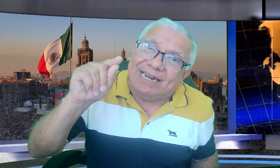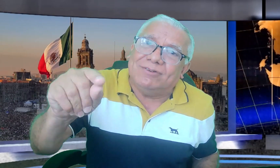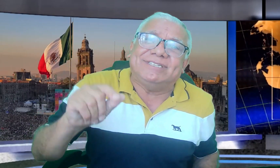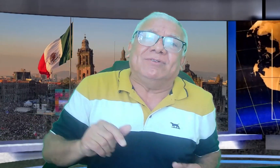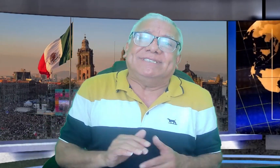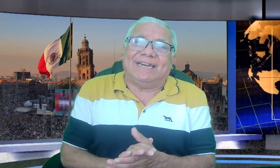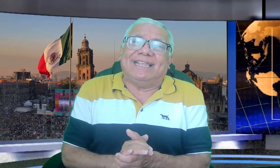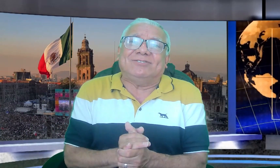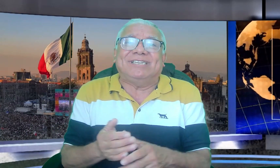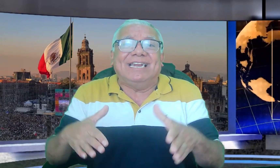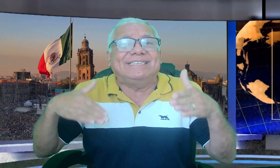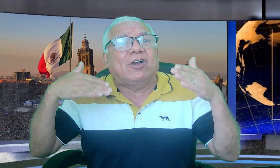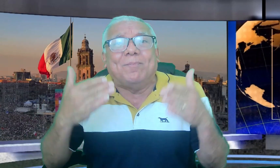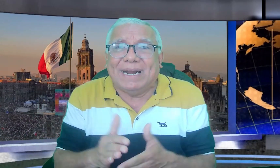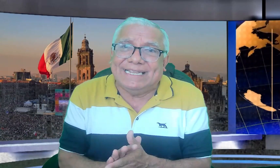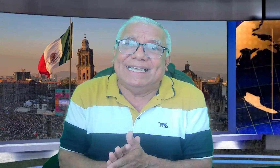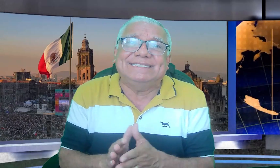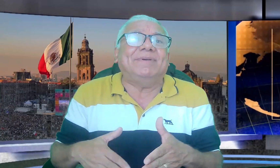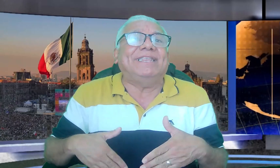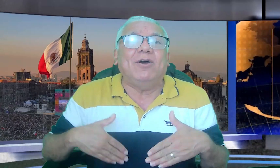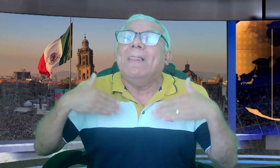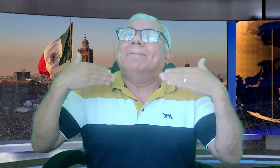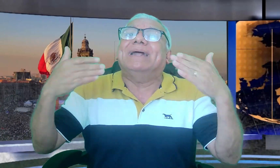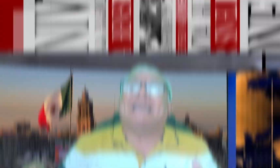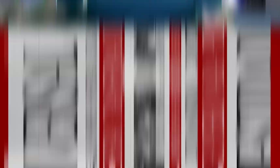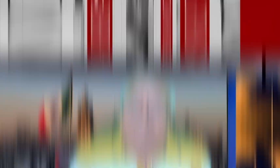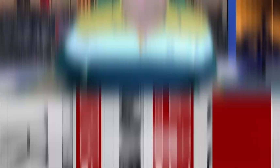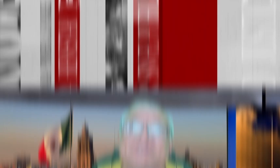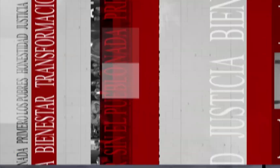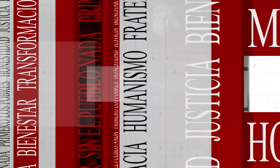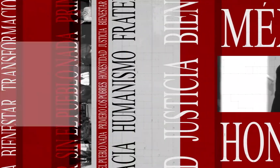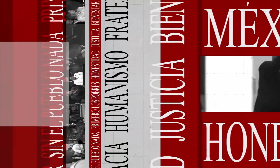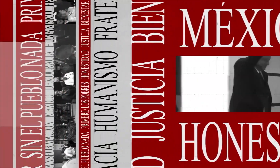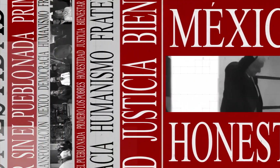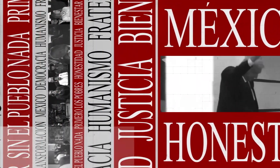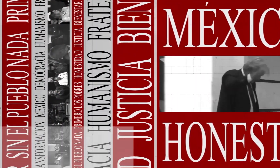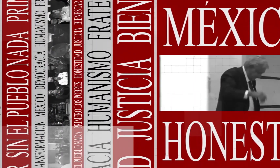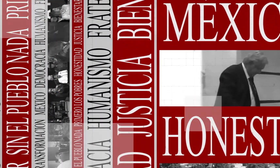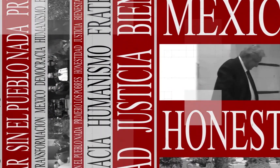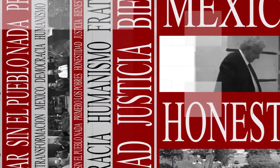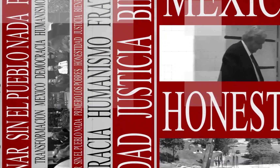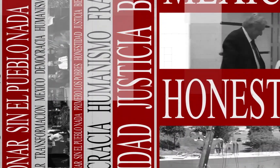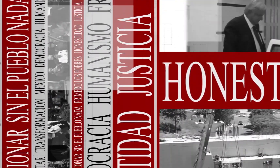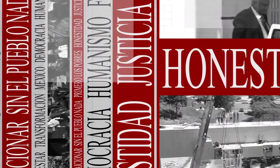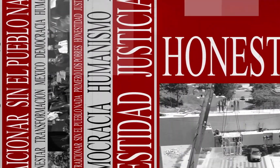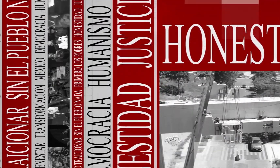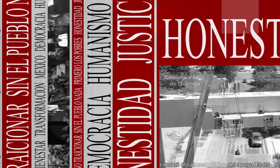Síganos en nuestras redes sociales y compartan este video para que más personas lo conozcan.